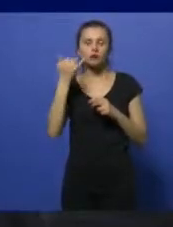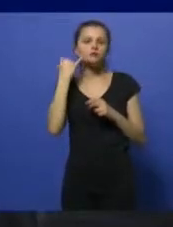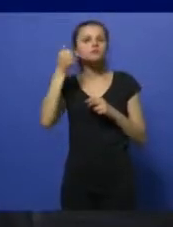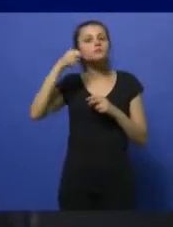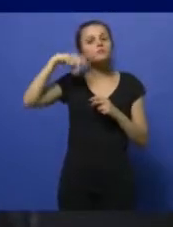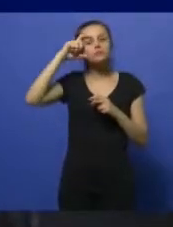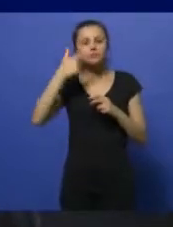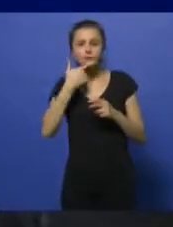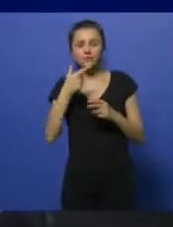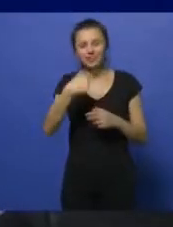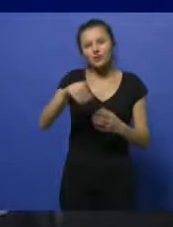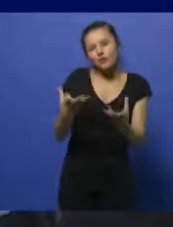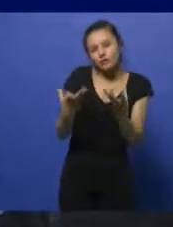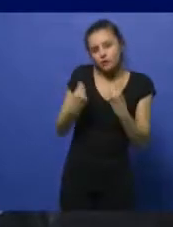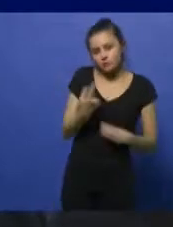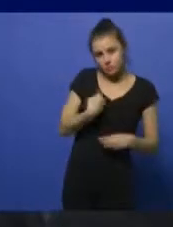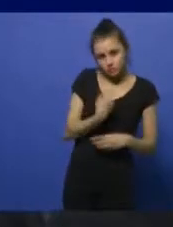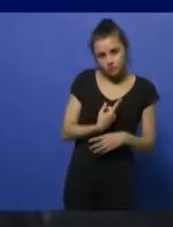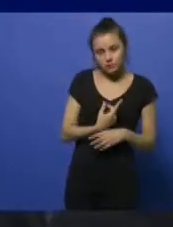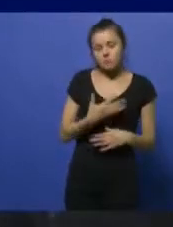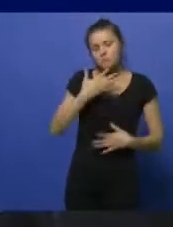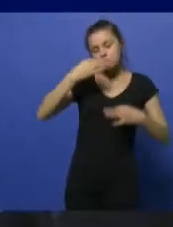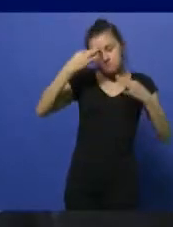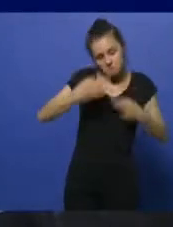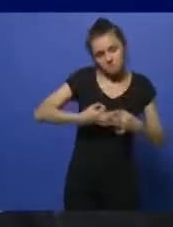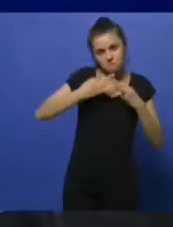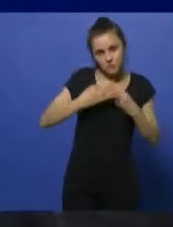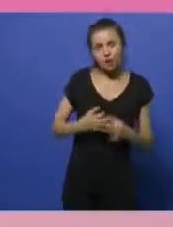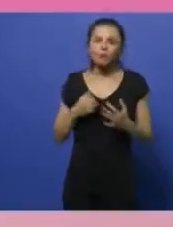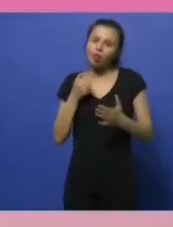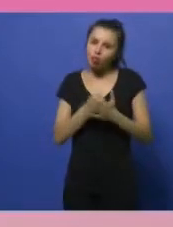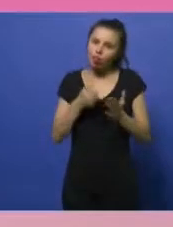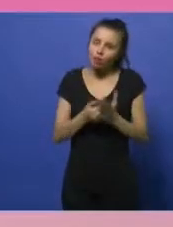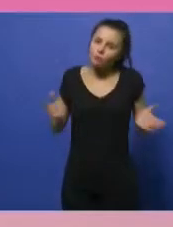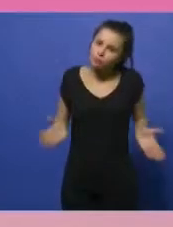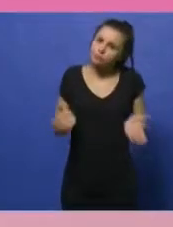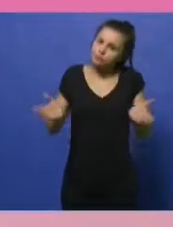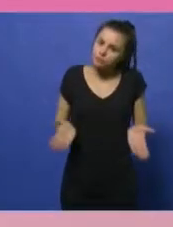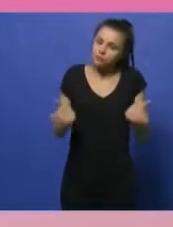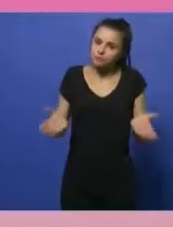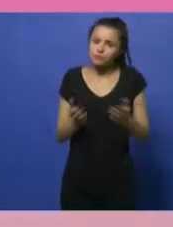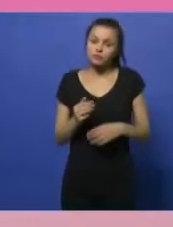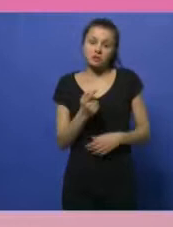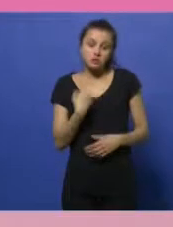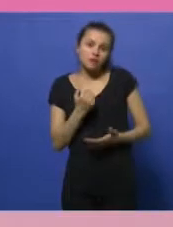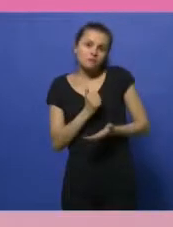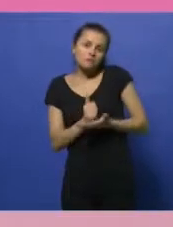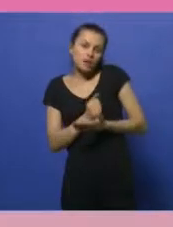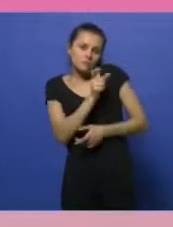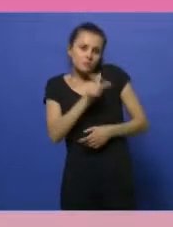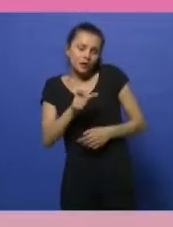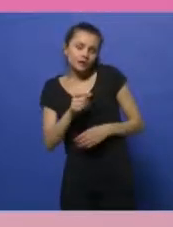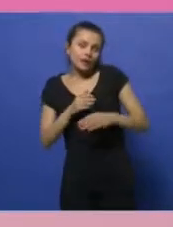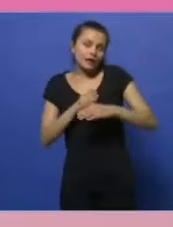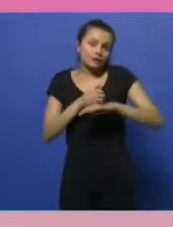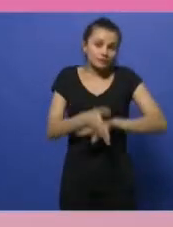nosotros, así que bien, todo empuja, como quien dice. Así que bueno, esperar a la gente, la entrada es muy